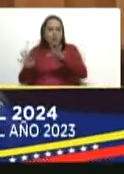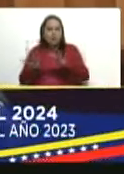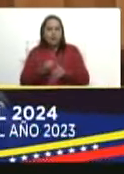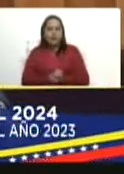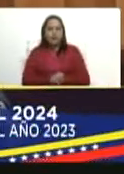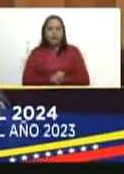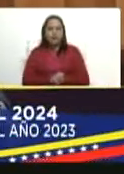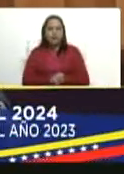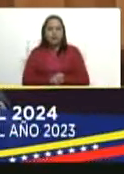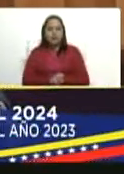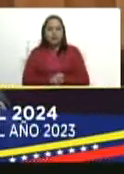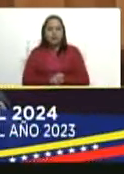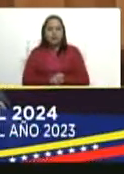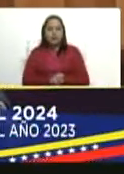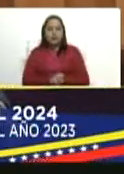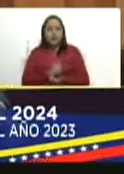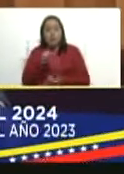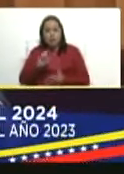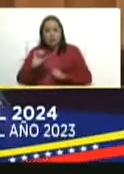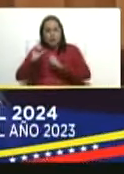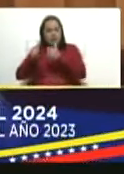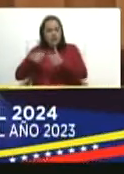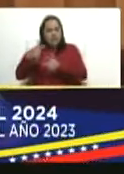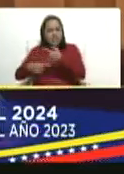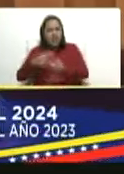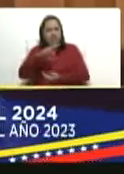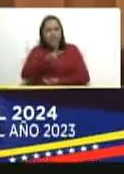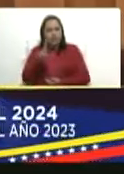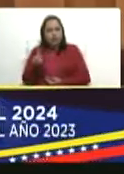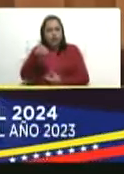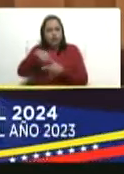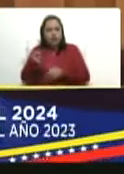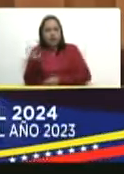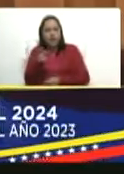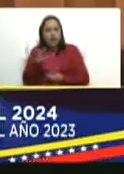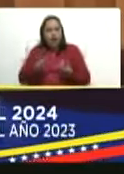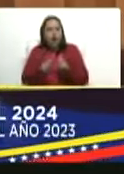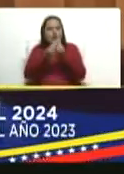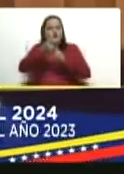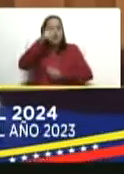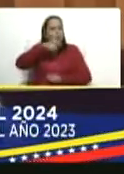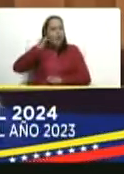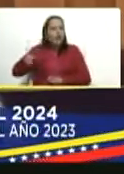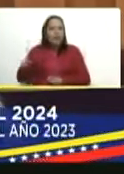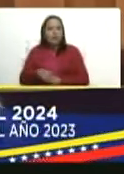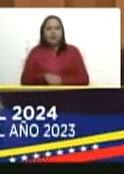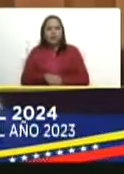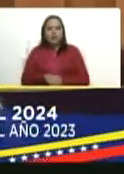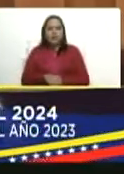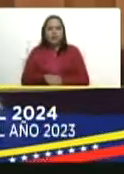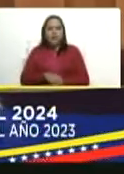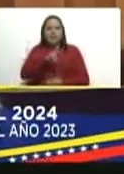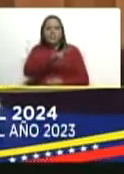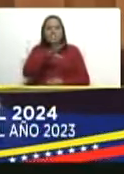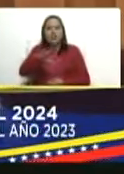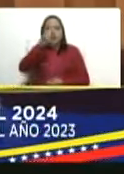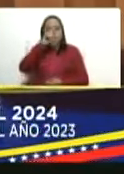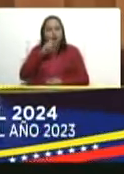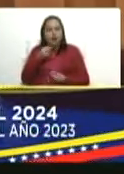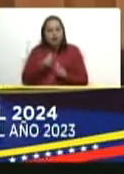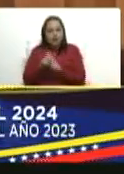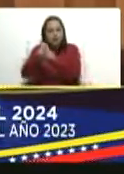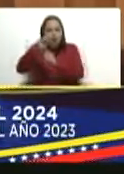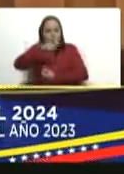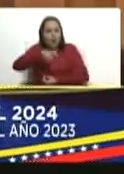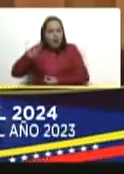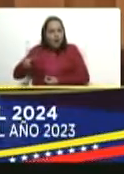1999, ya empezaba el siglo XXI en Venezuela de la mano del pueblo. 25 años de la mano del